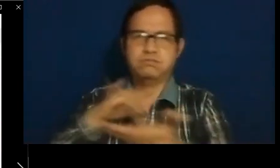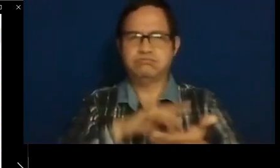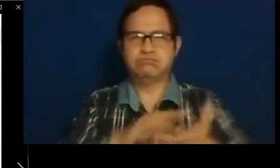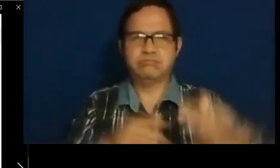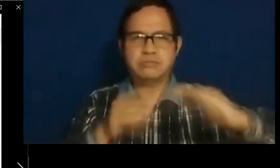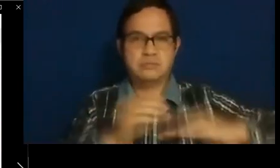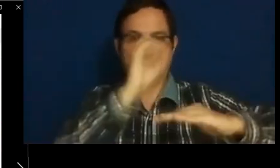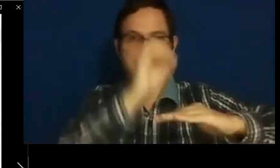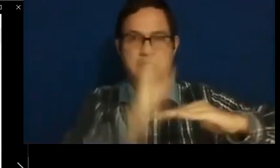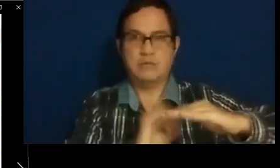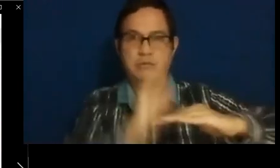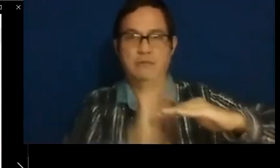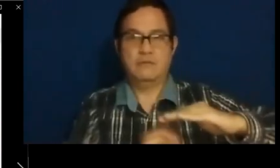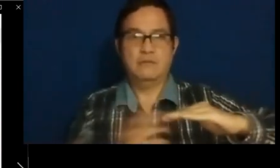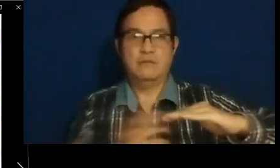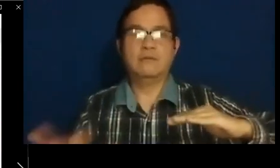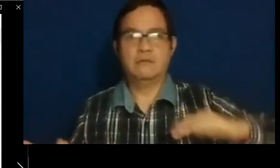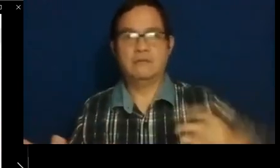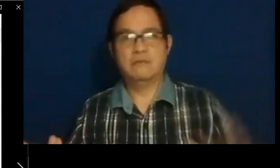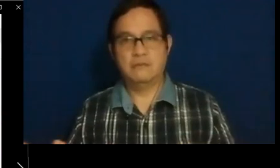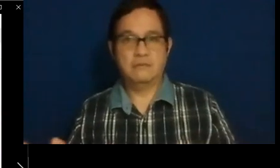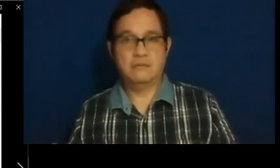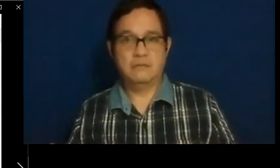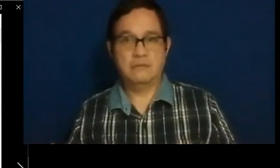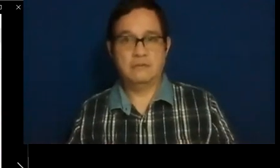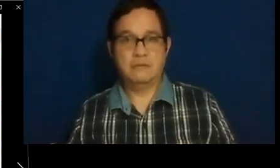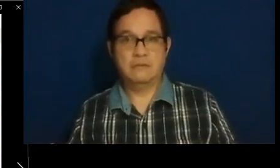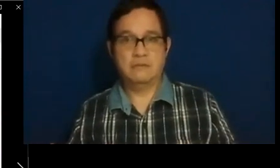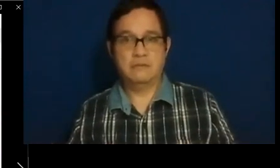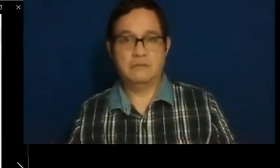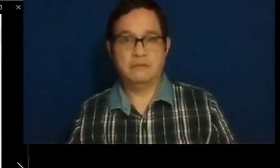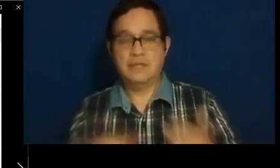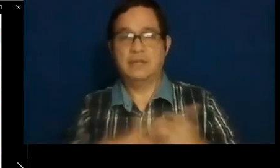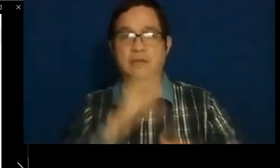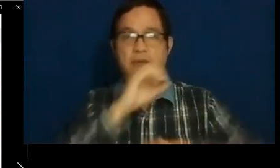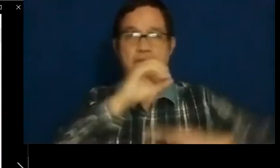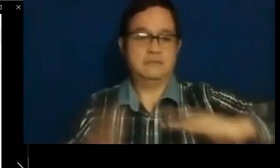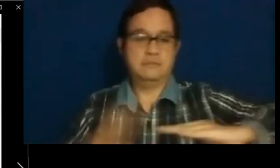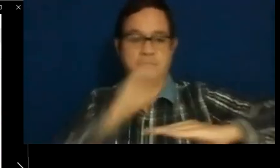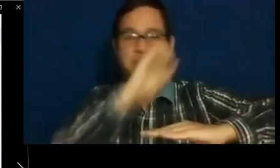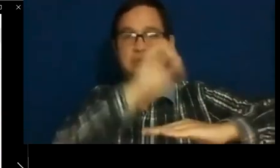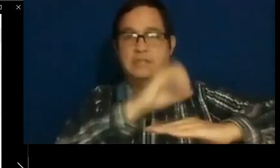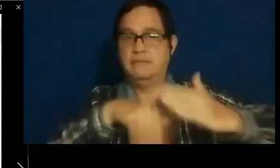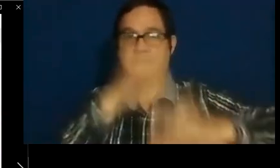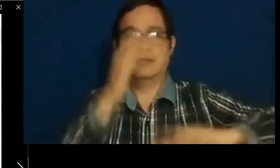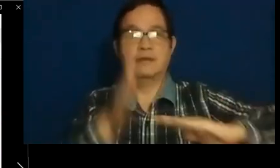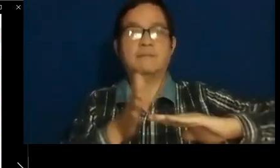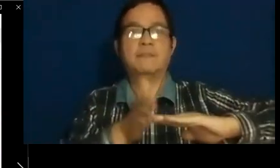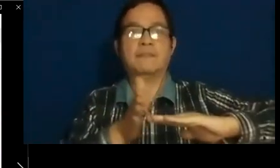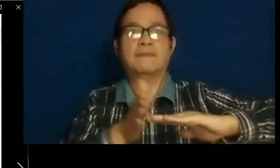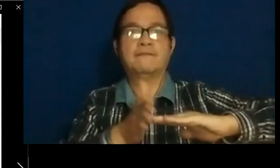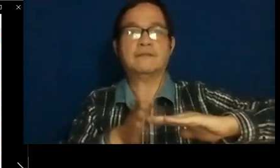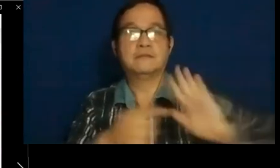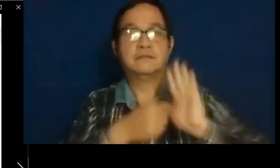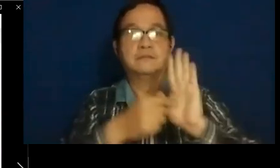no son cero. Ajá. Bueno, ¿qué es lo que pasa? ¿Te refieres aquí en esta tabla que te